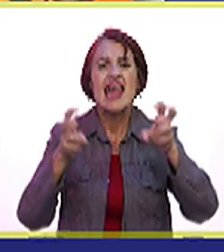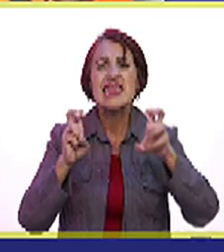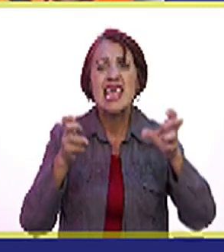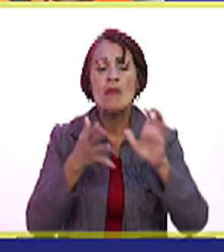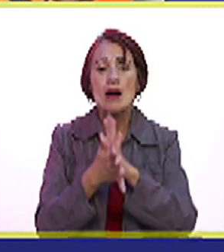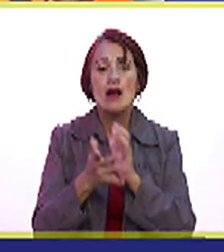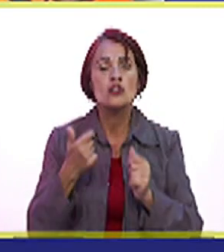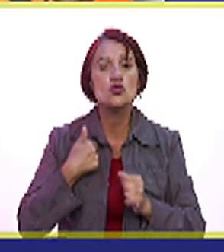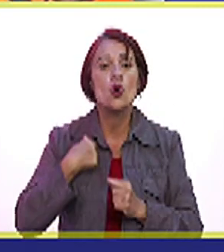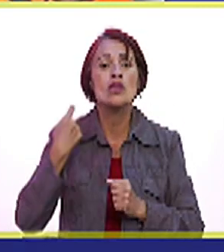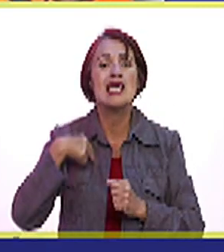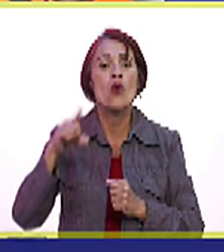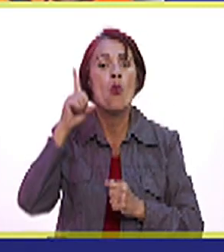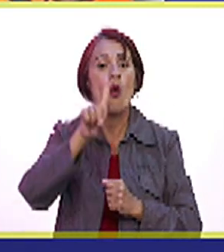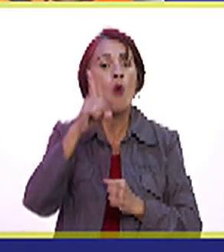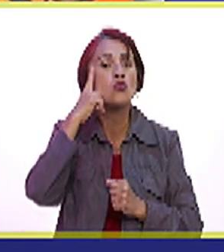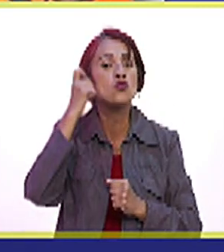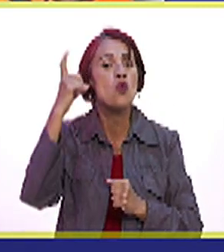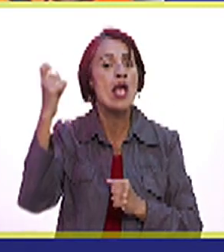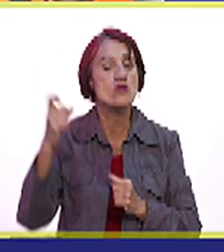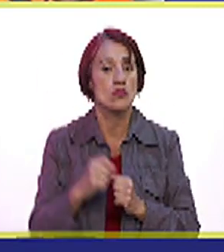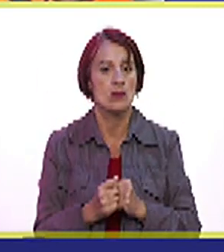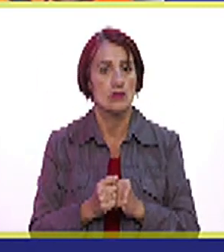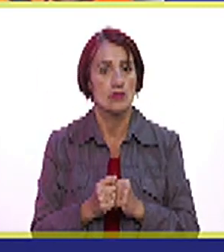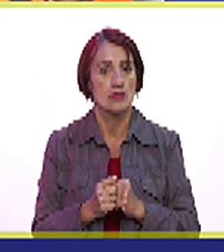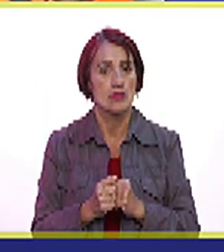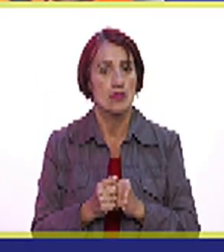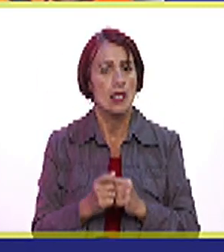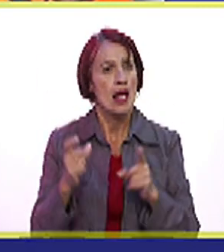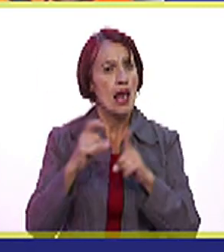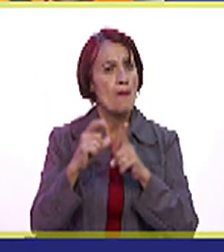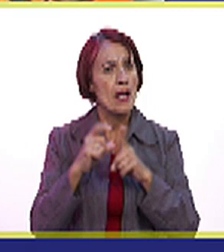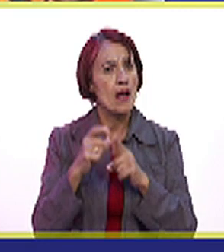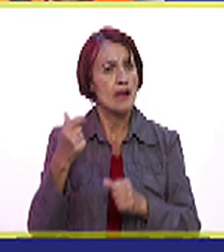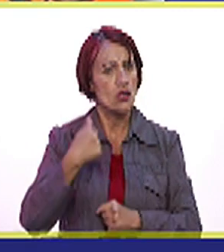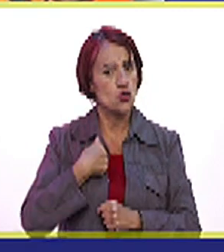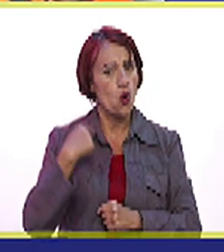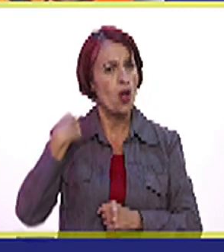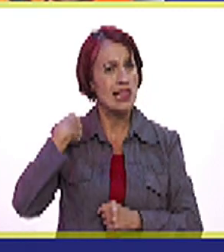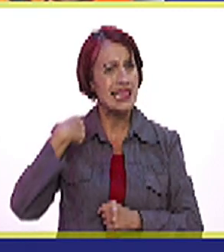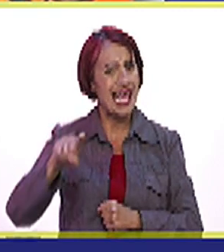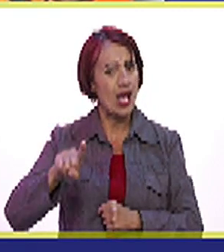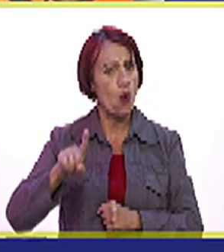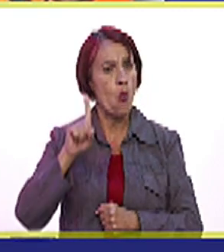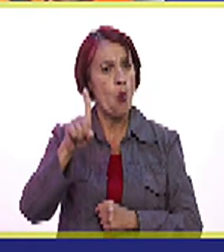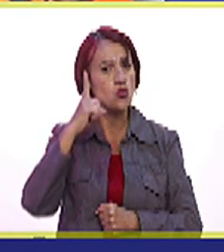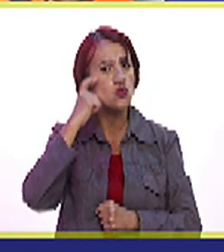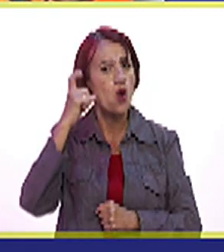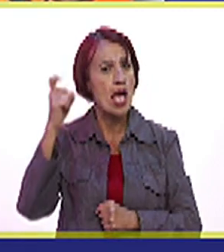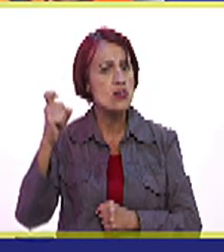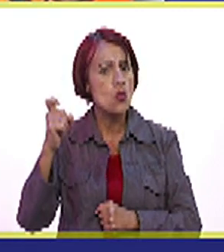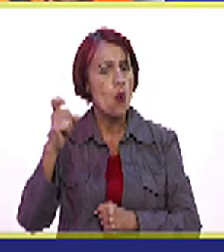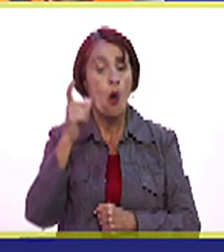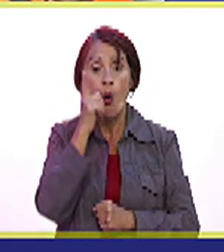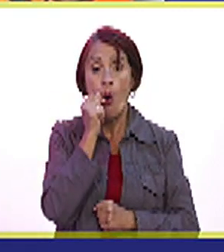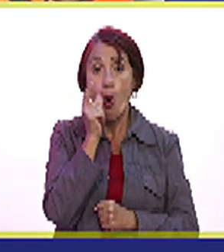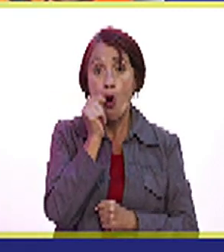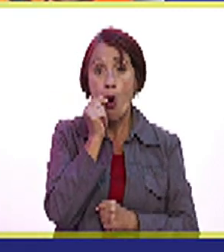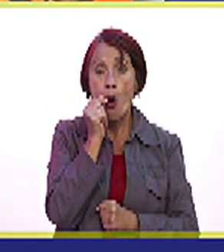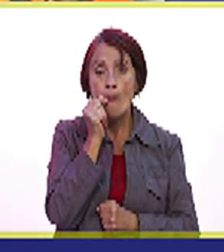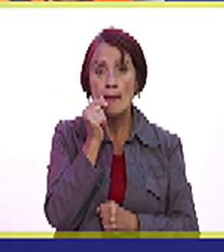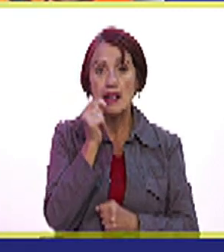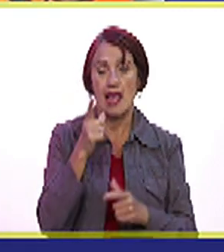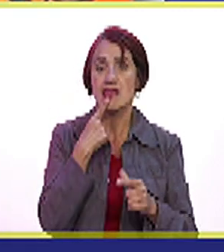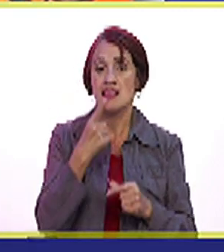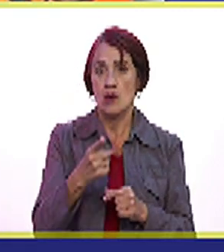un sueño. ¿Qué significa la frase yo tengo un sueño? ¿Y qué dijo Martin Luther King sobre los actos de injusticia